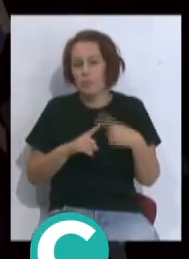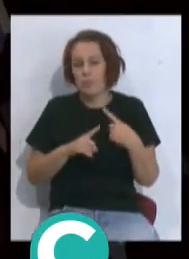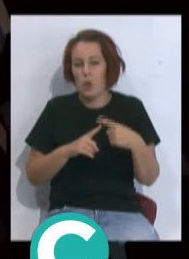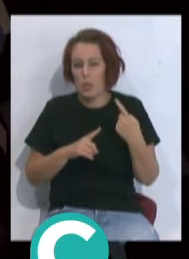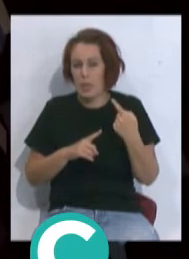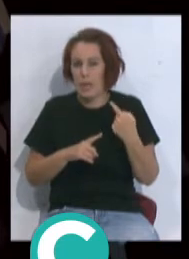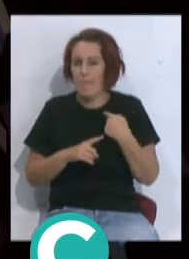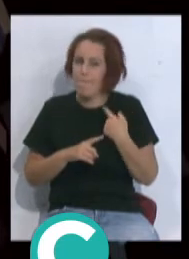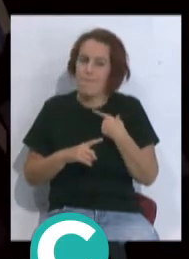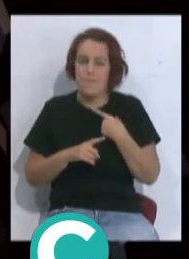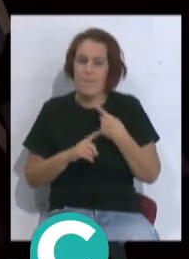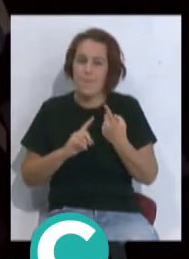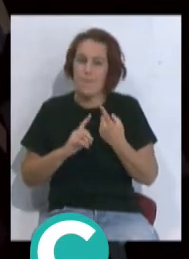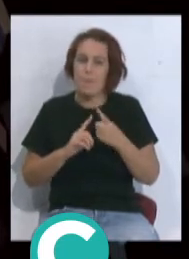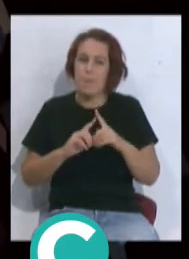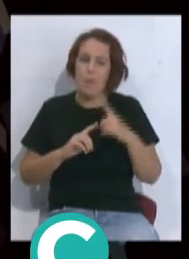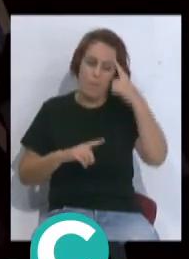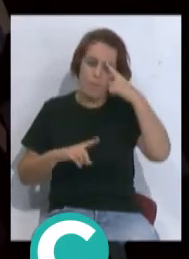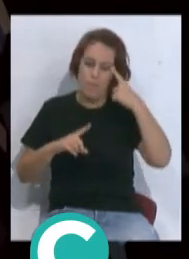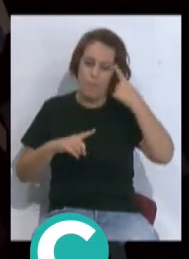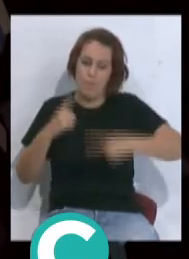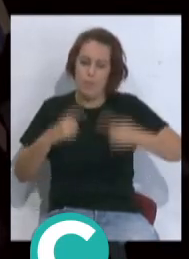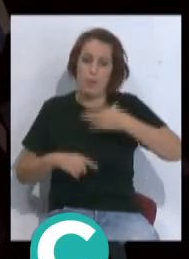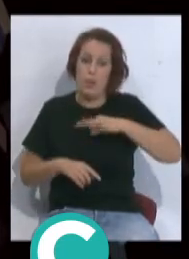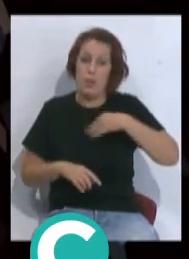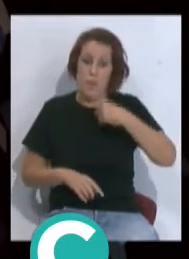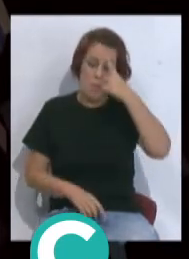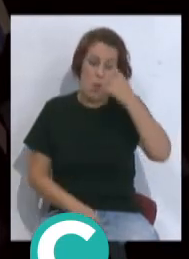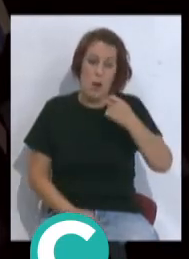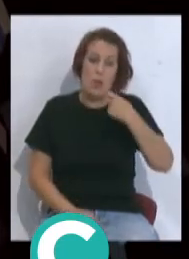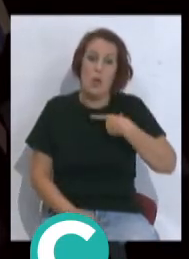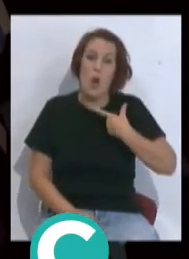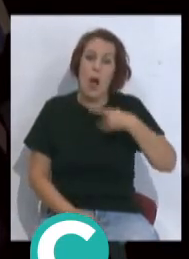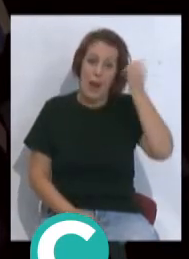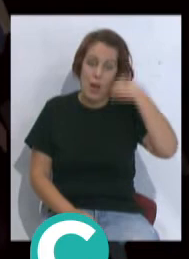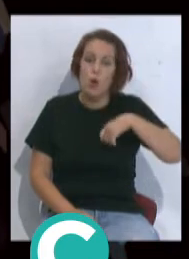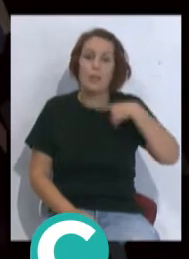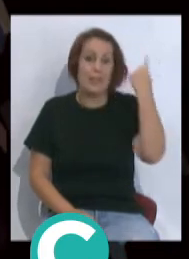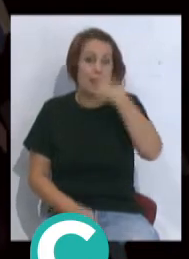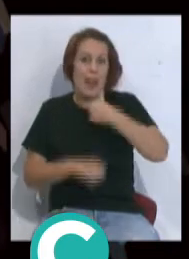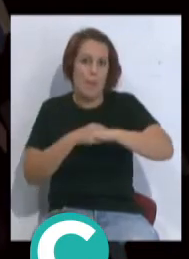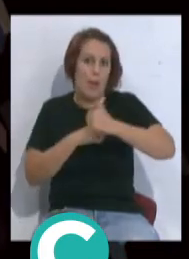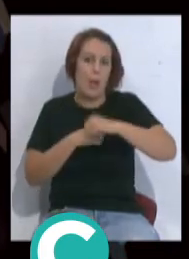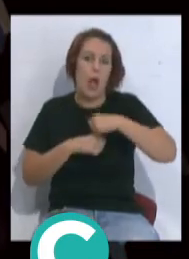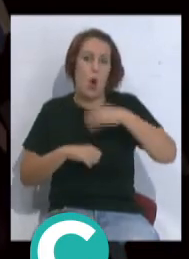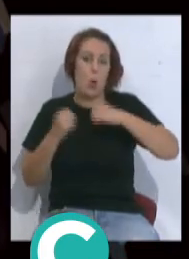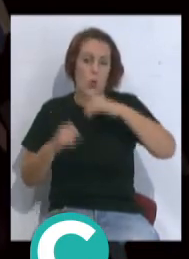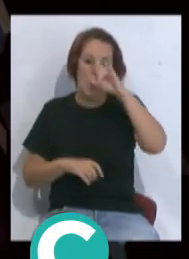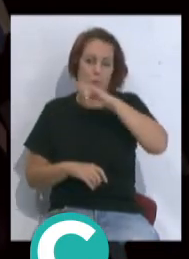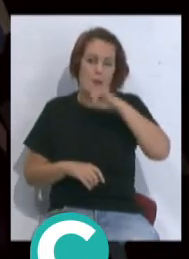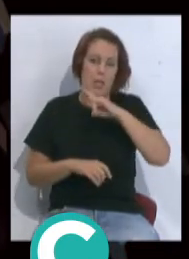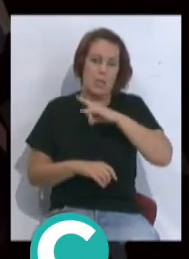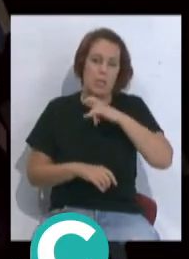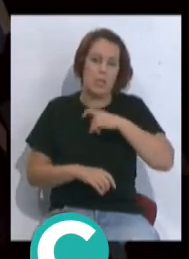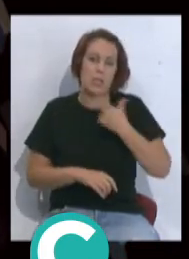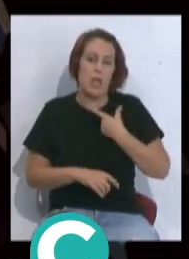yo recuerdo el año que Juan Carlos Aragón y los Carapapa le echaron el órdago al concurso del Falla y les salió mal. pero nunca sabes el